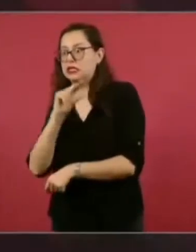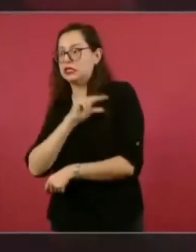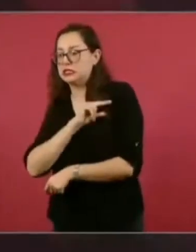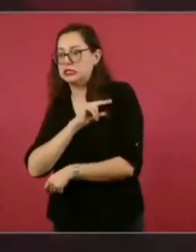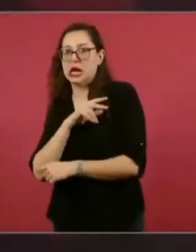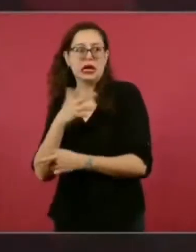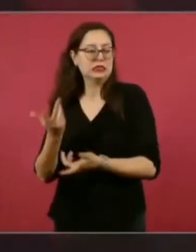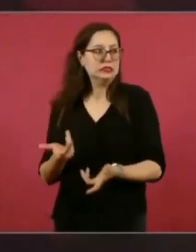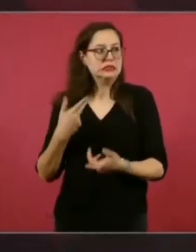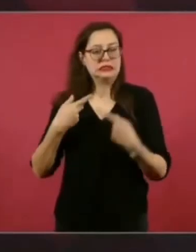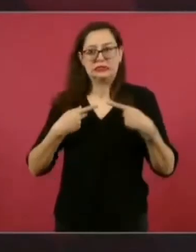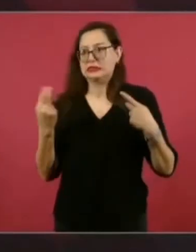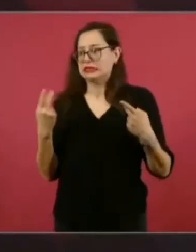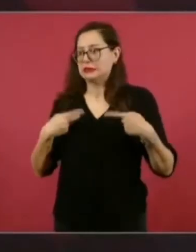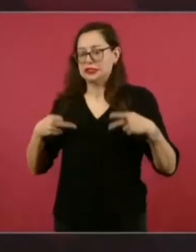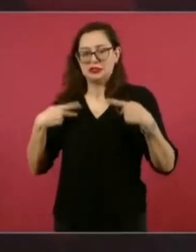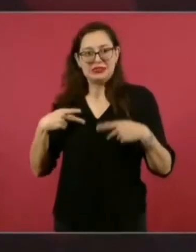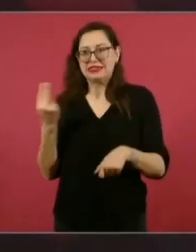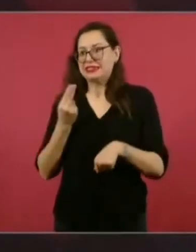movilizarnos